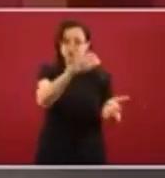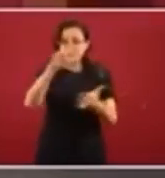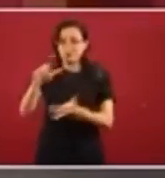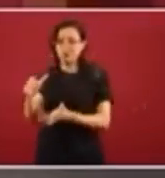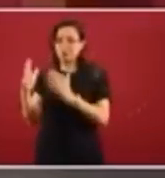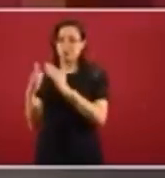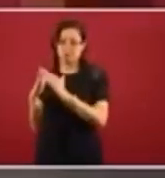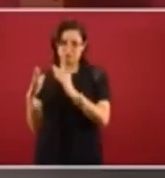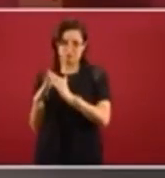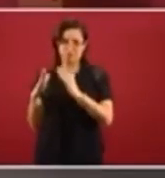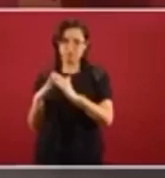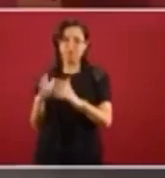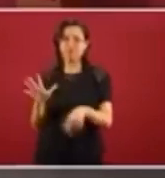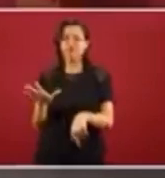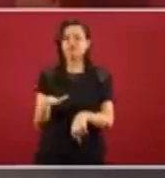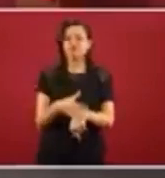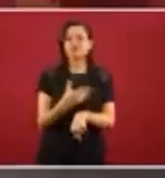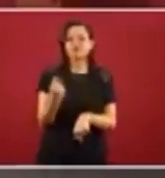porque